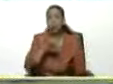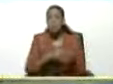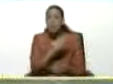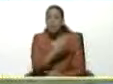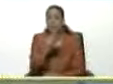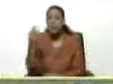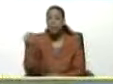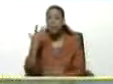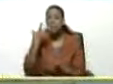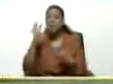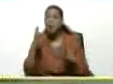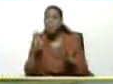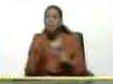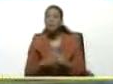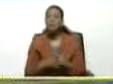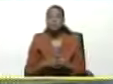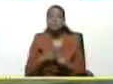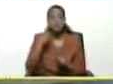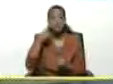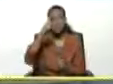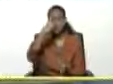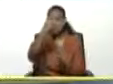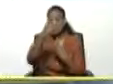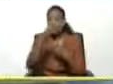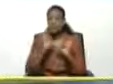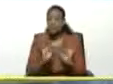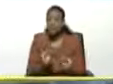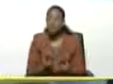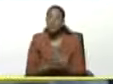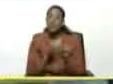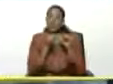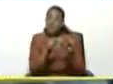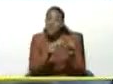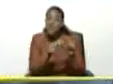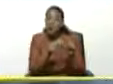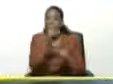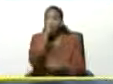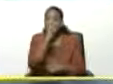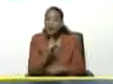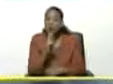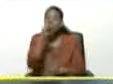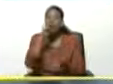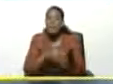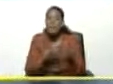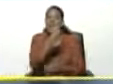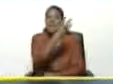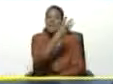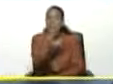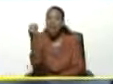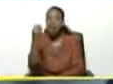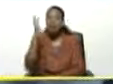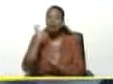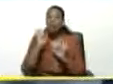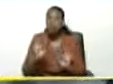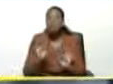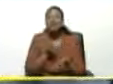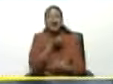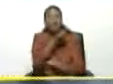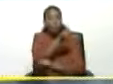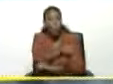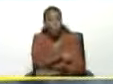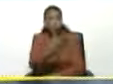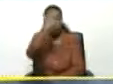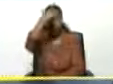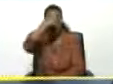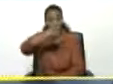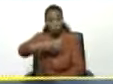30 déjalo grabado en tu teléfono en el 2030 cuando ustedes se estén